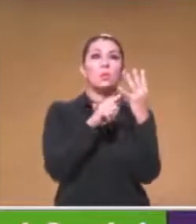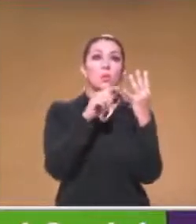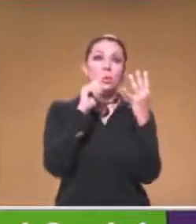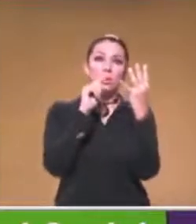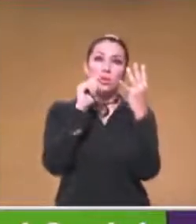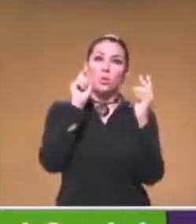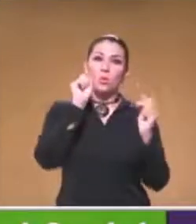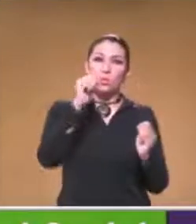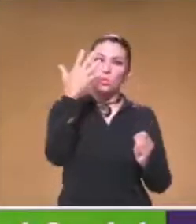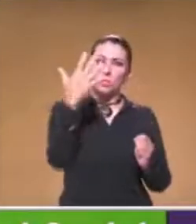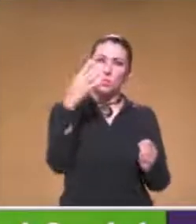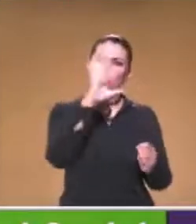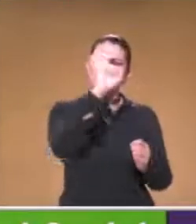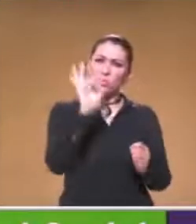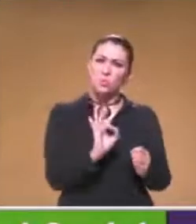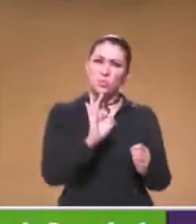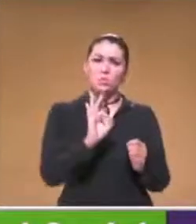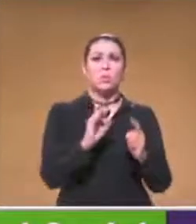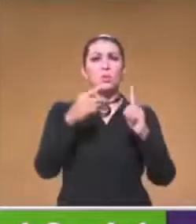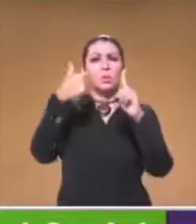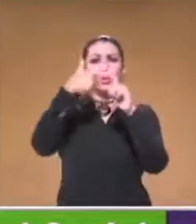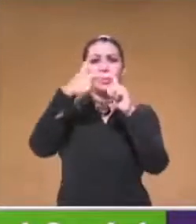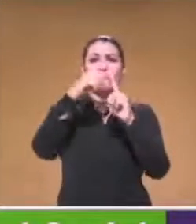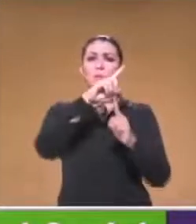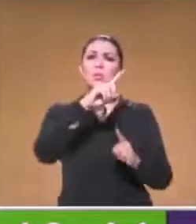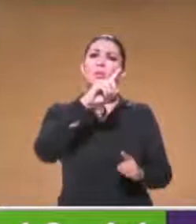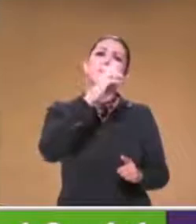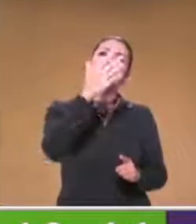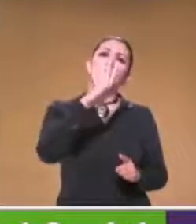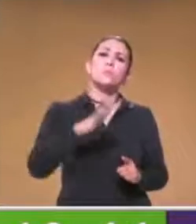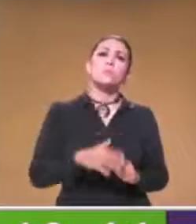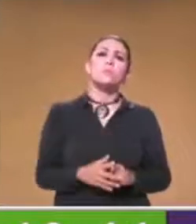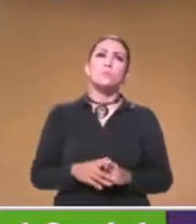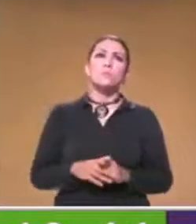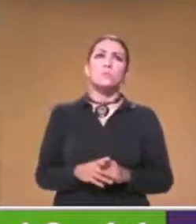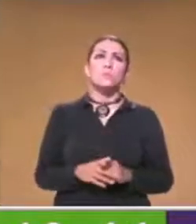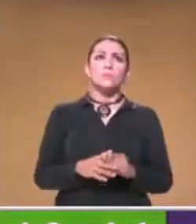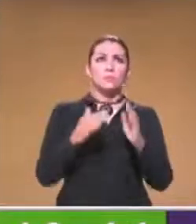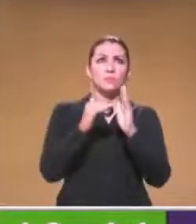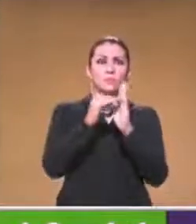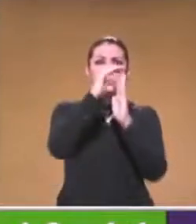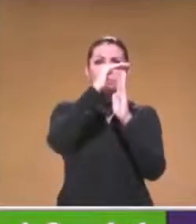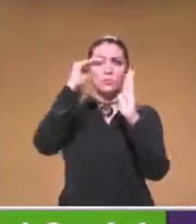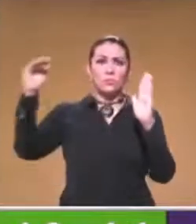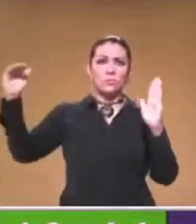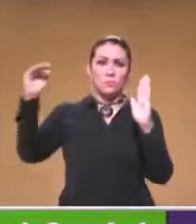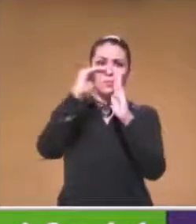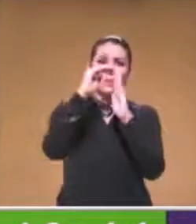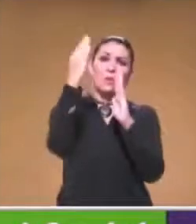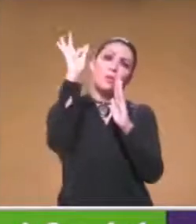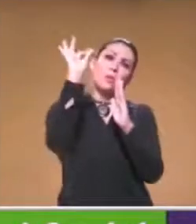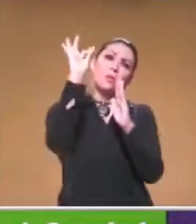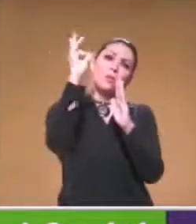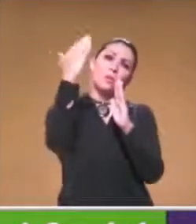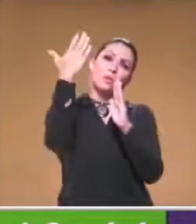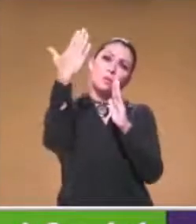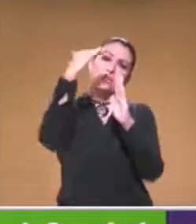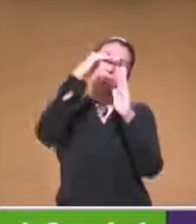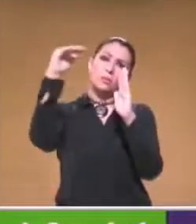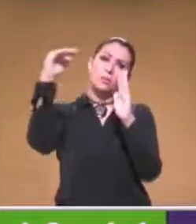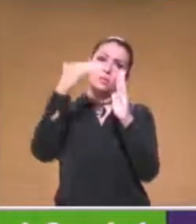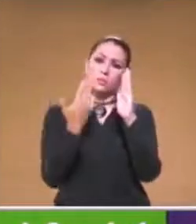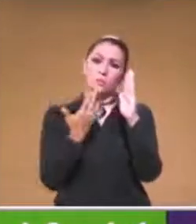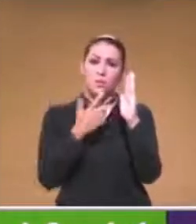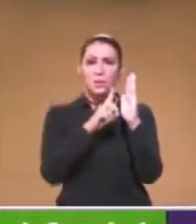quedaría 4.5 entre 10, pero como no puedo tener un decimal en el numerador, lo escribo como 45 sobre 100, es decir,